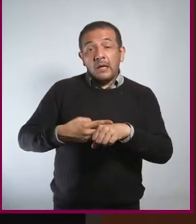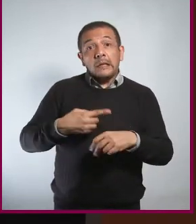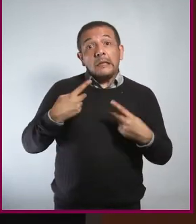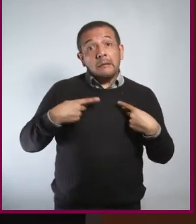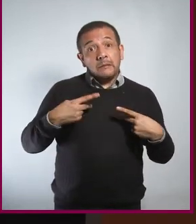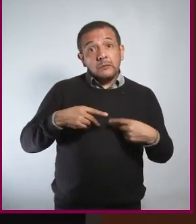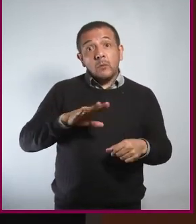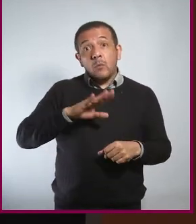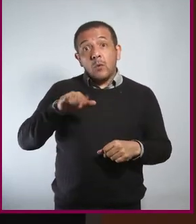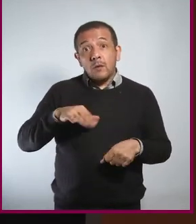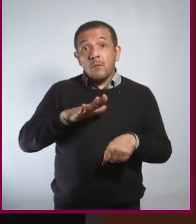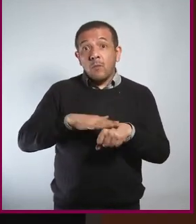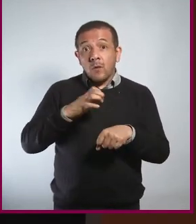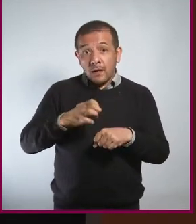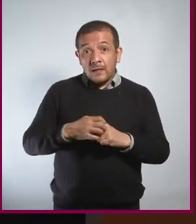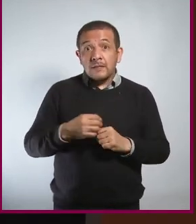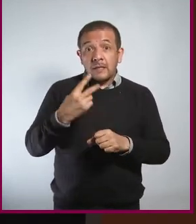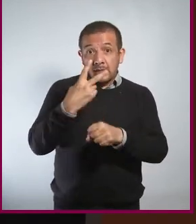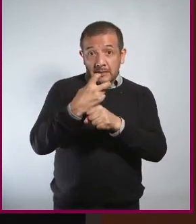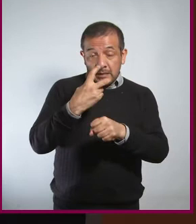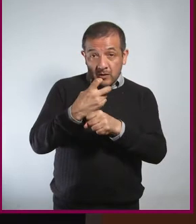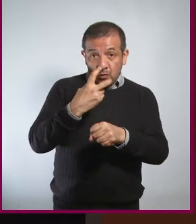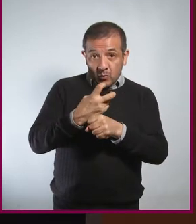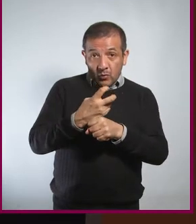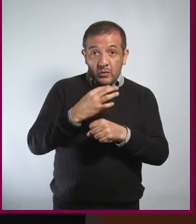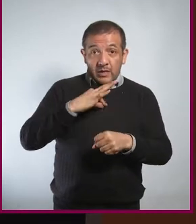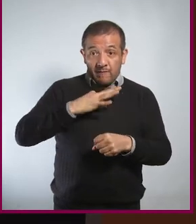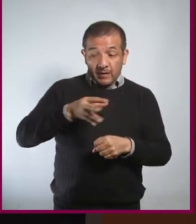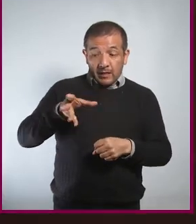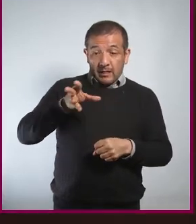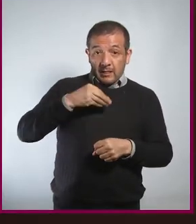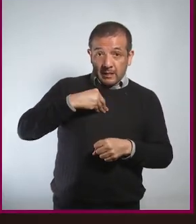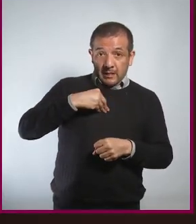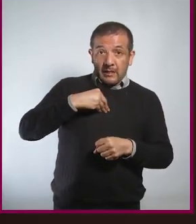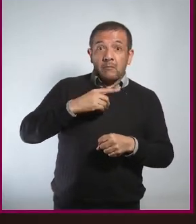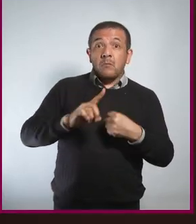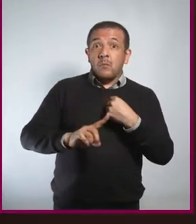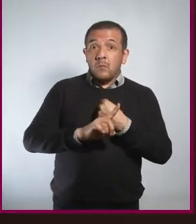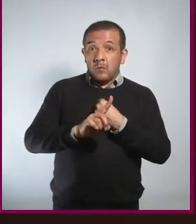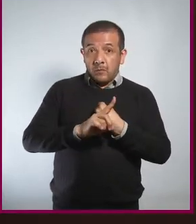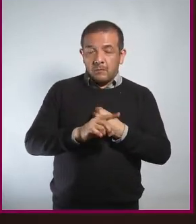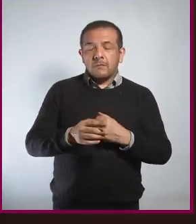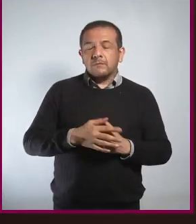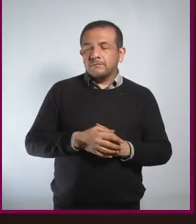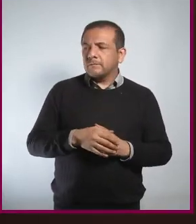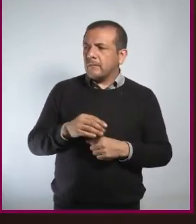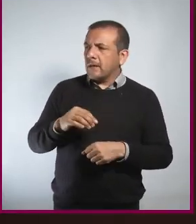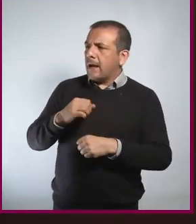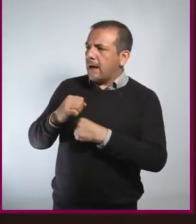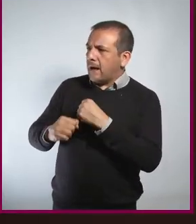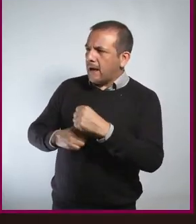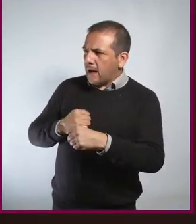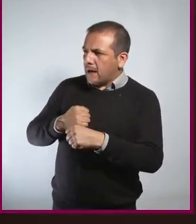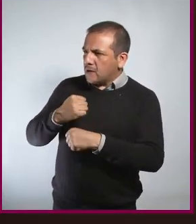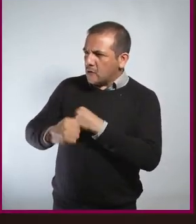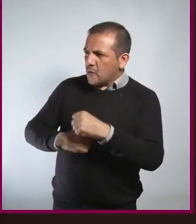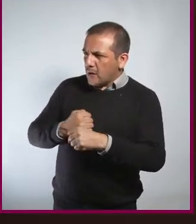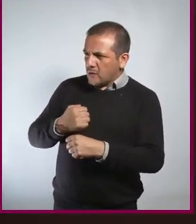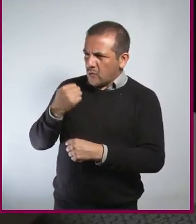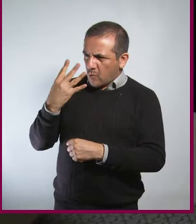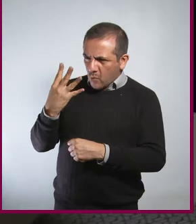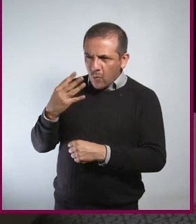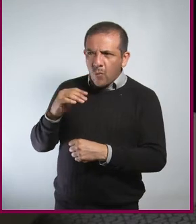que a partir de la segunda infección para arriba puede presentarse este problema. Doctor, ¿todos los años circulan los 4